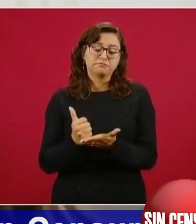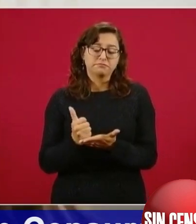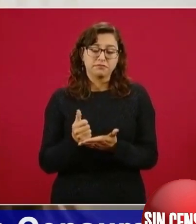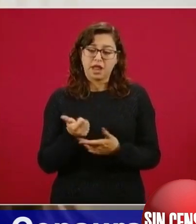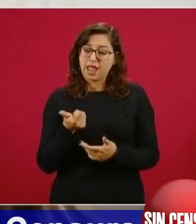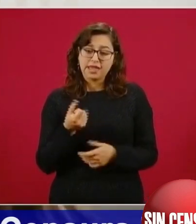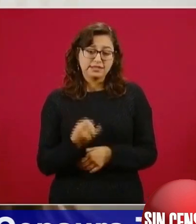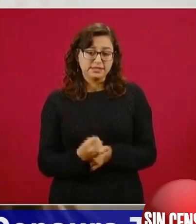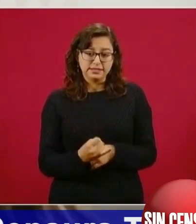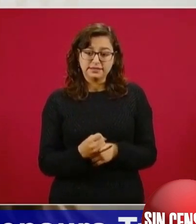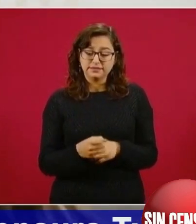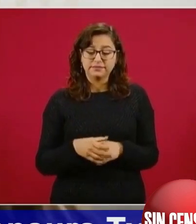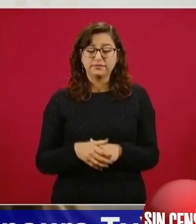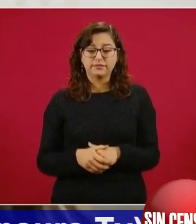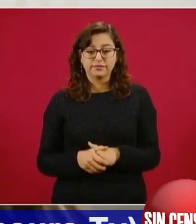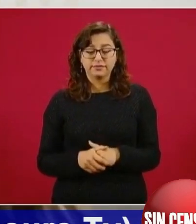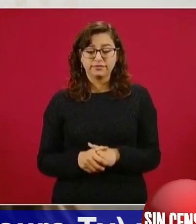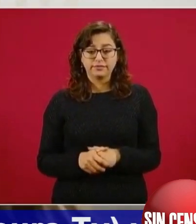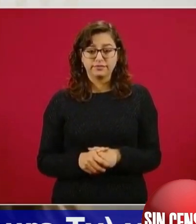casetas.